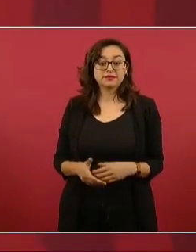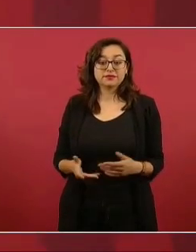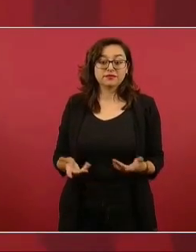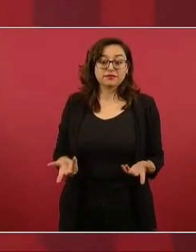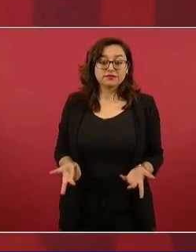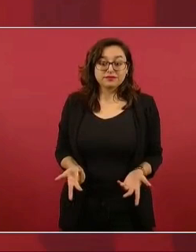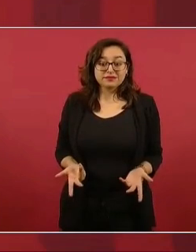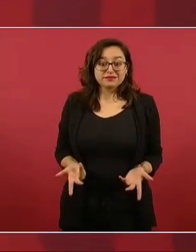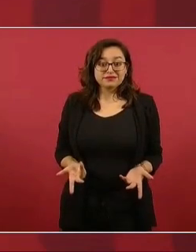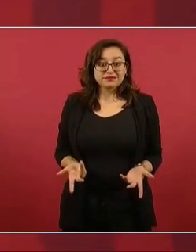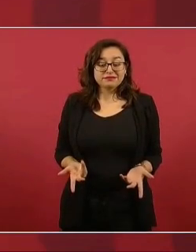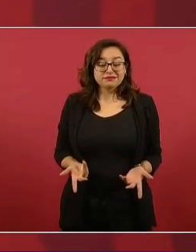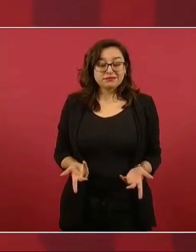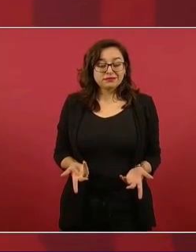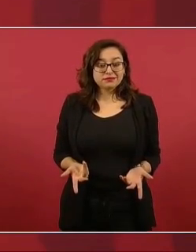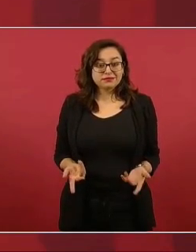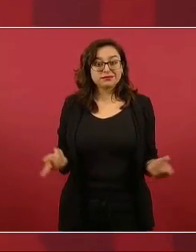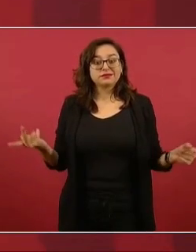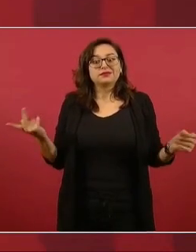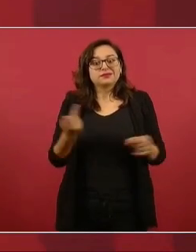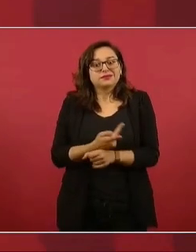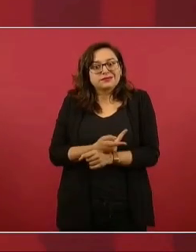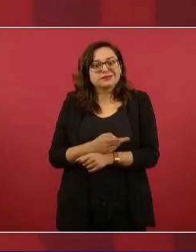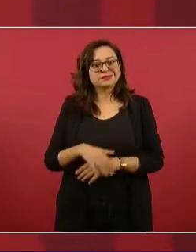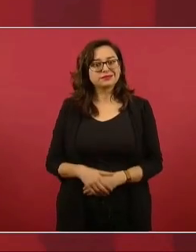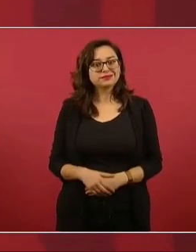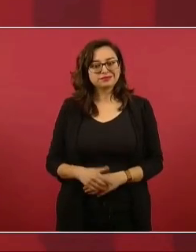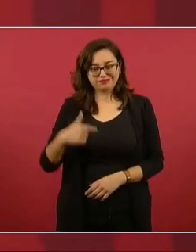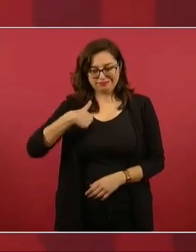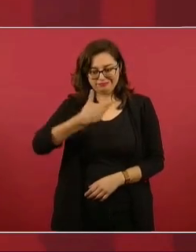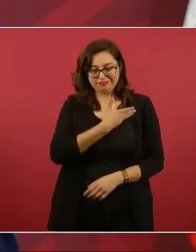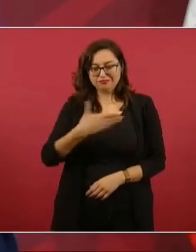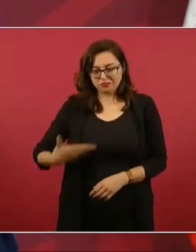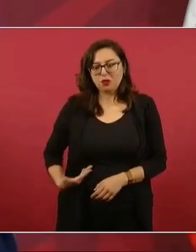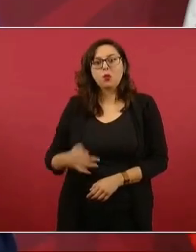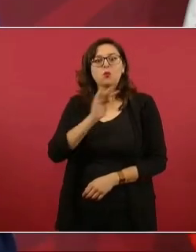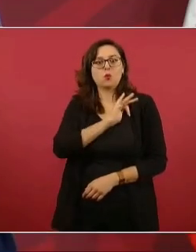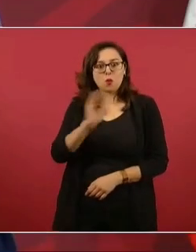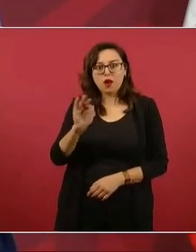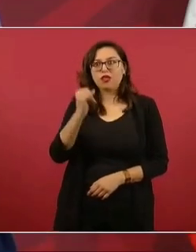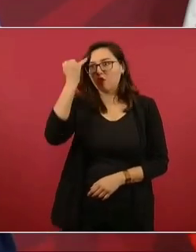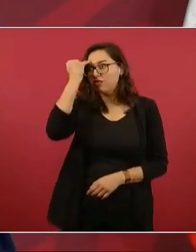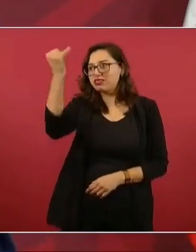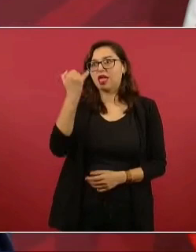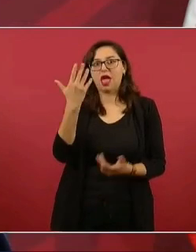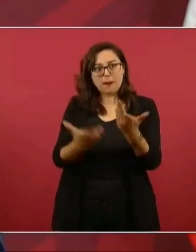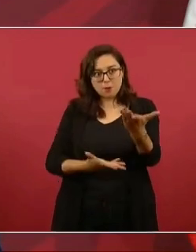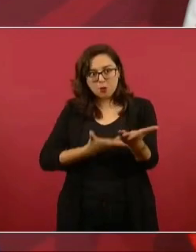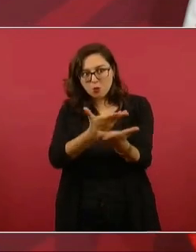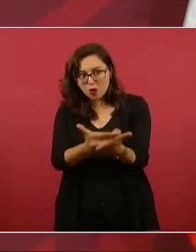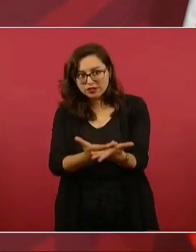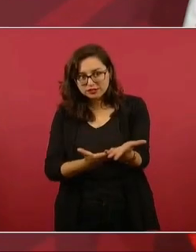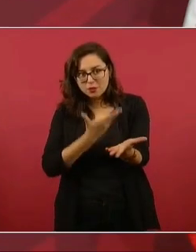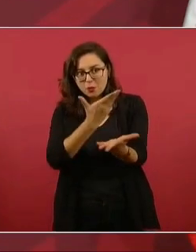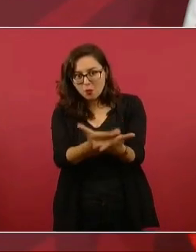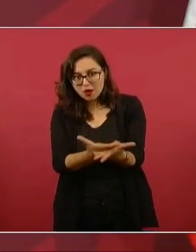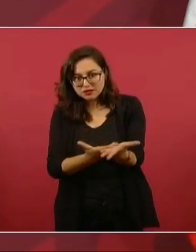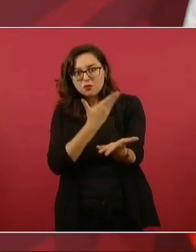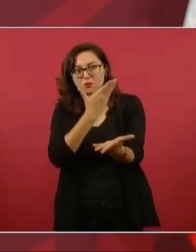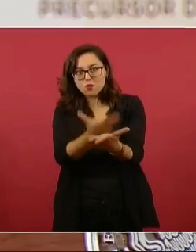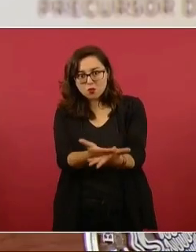pues tiene la facultad de presentar iniciativas de reformas.